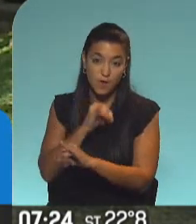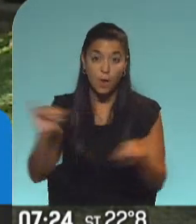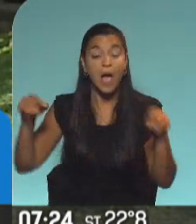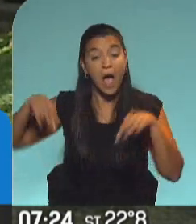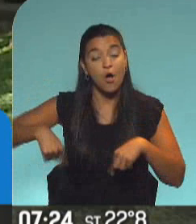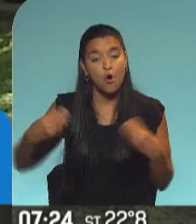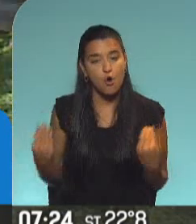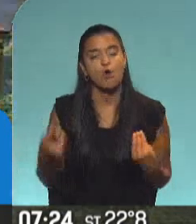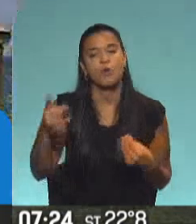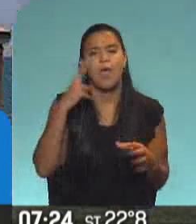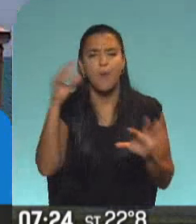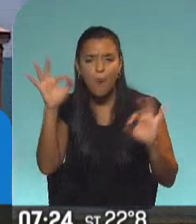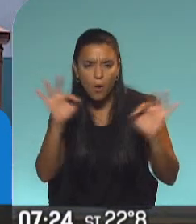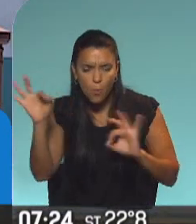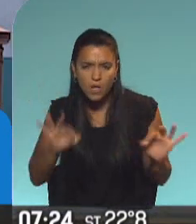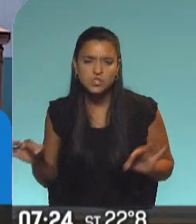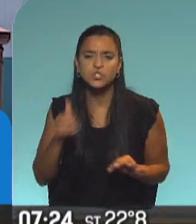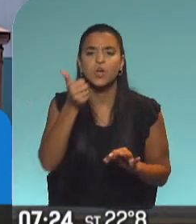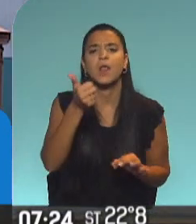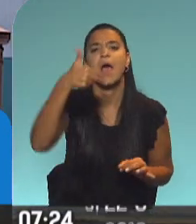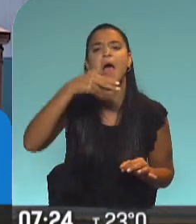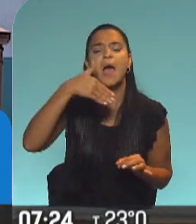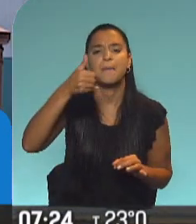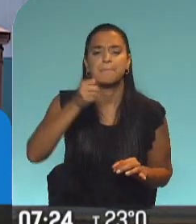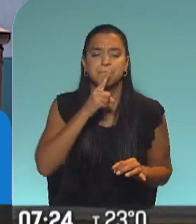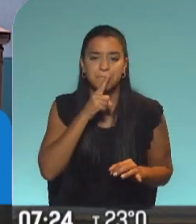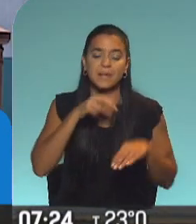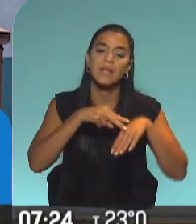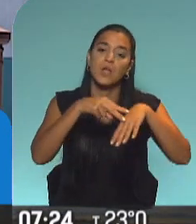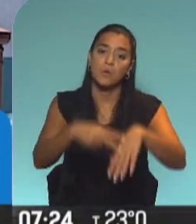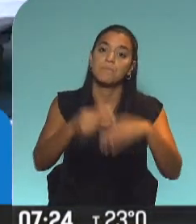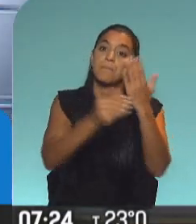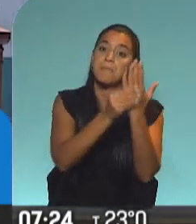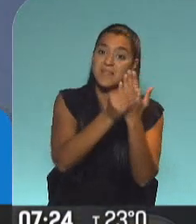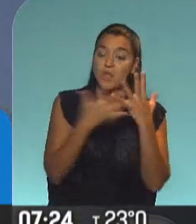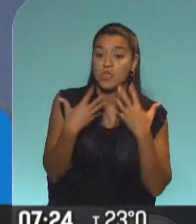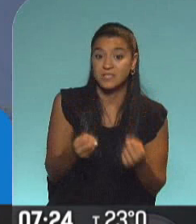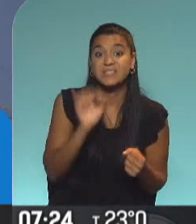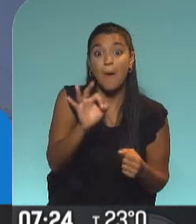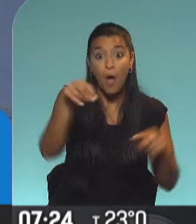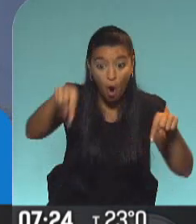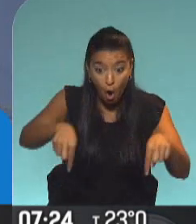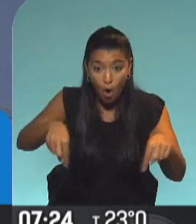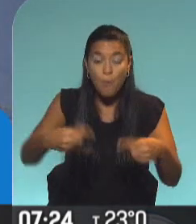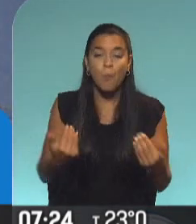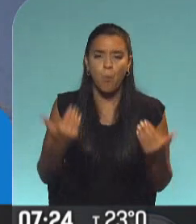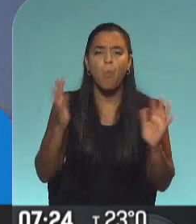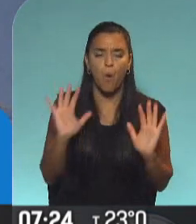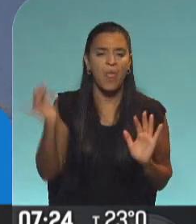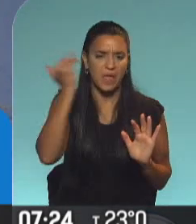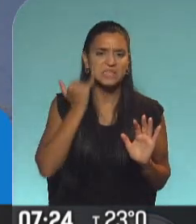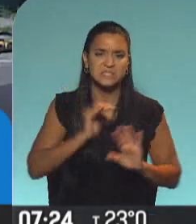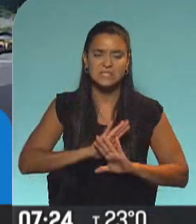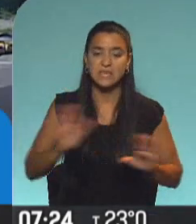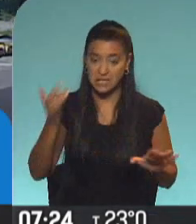permite, a partir de esa evaluación que hace ANMAT y recomendación posterior al Ministerio de Salud, saber que hoy podemos empezar ya, y ya